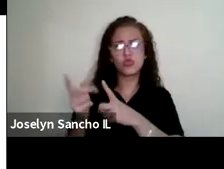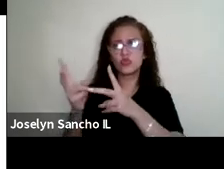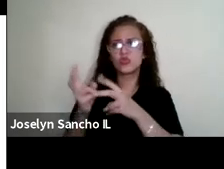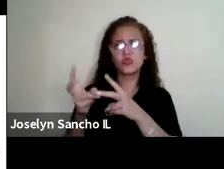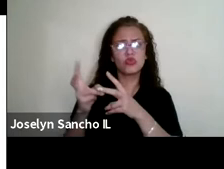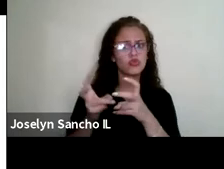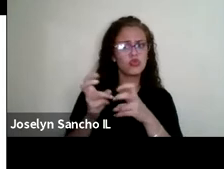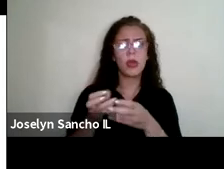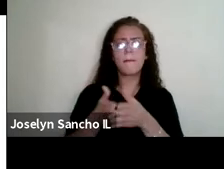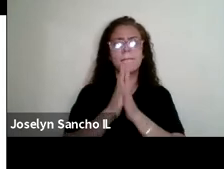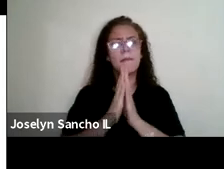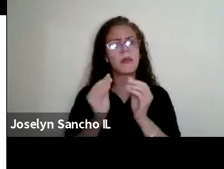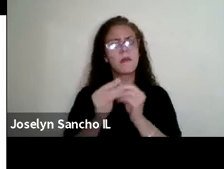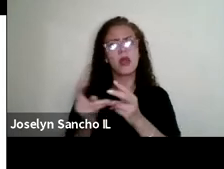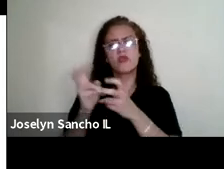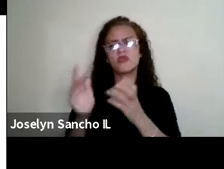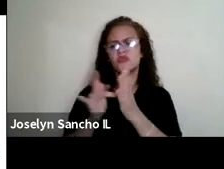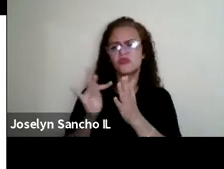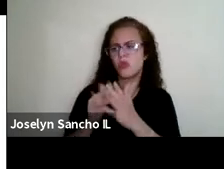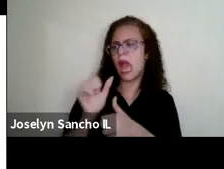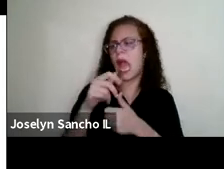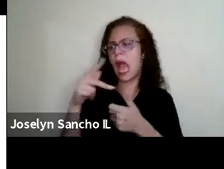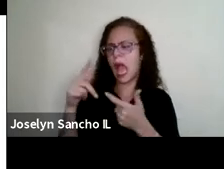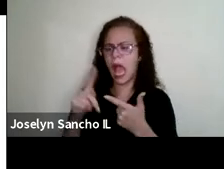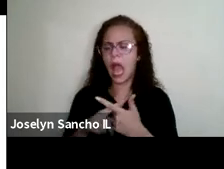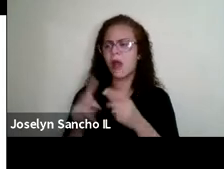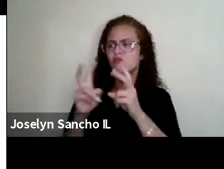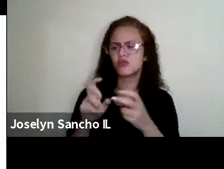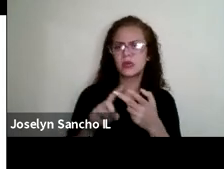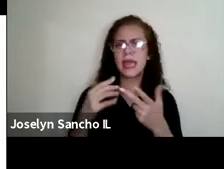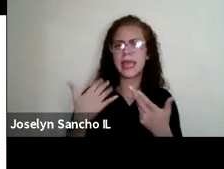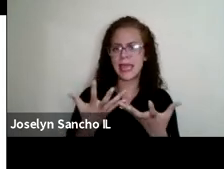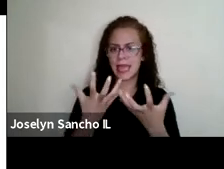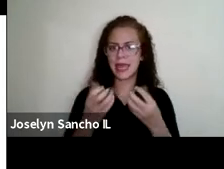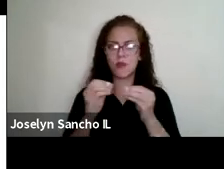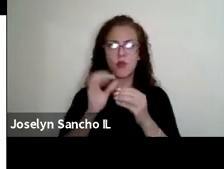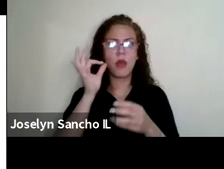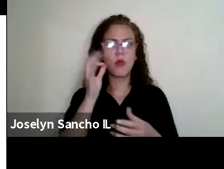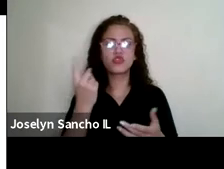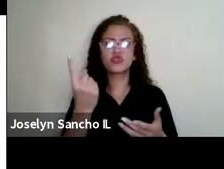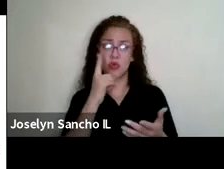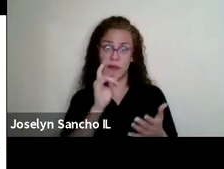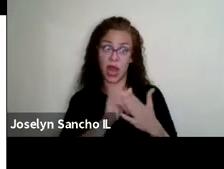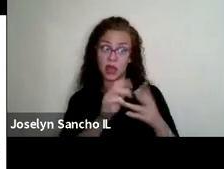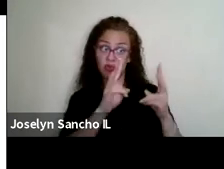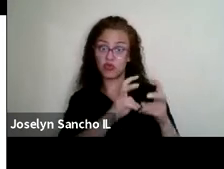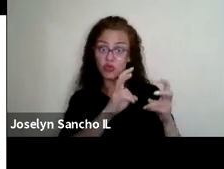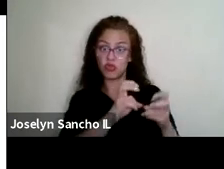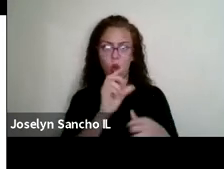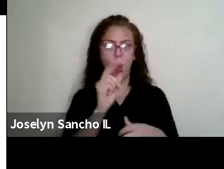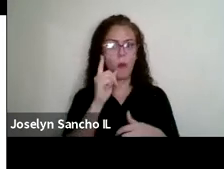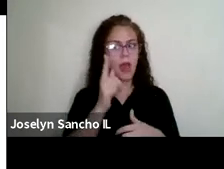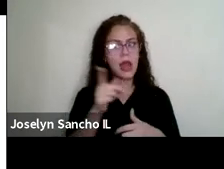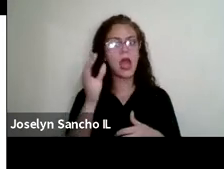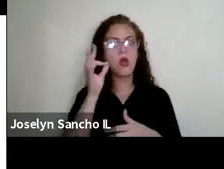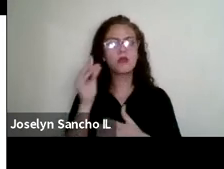exige que consumamos dispositivos, aplicaciones, ¿verdad? ¿Queremos más mujeres solamente para eso? ¿O para que llenen